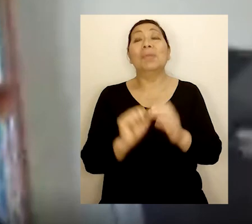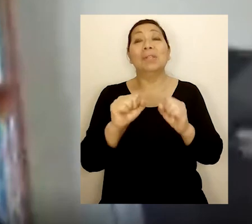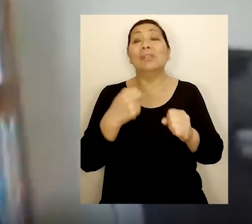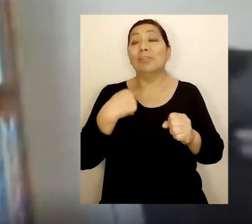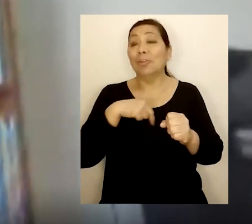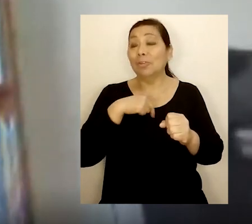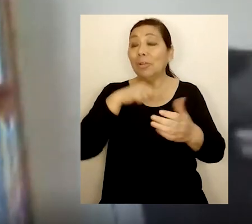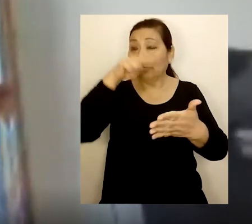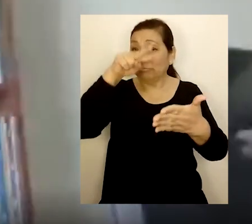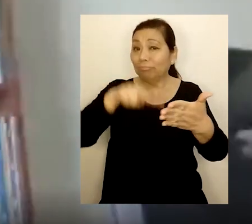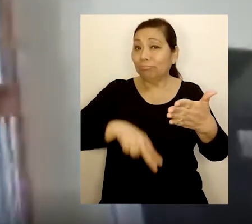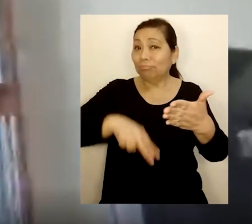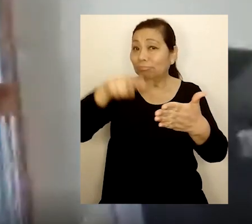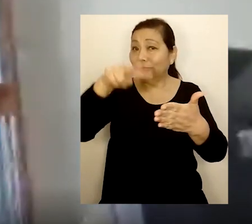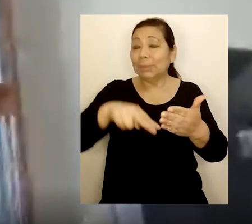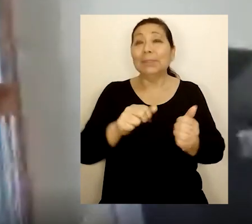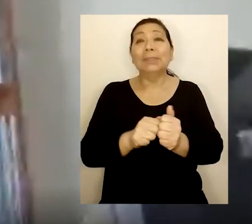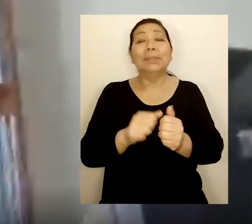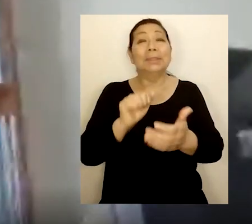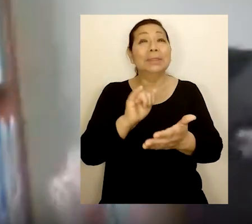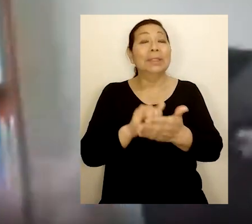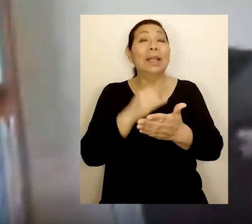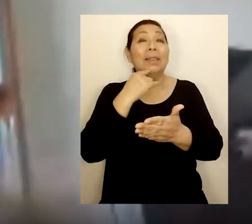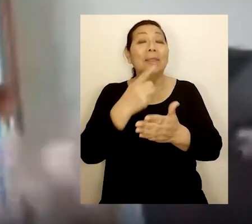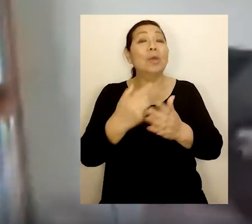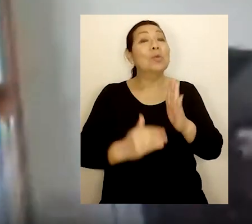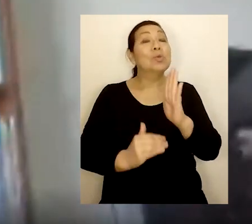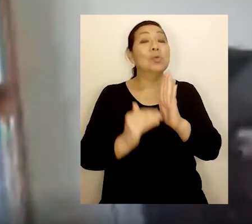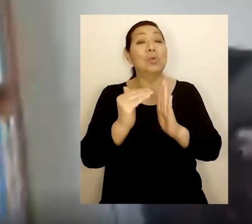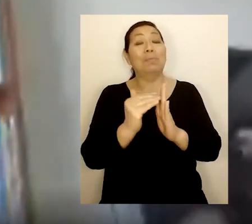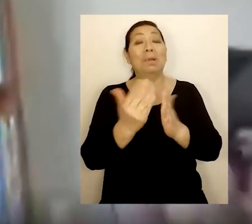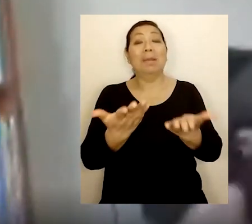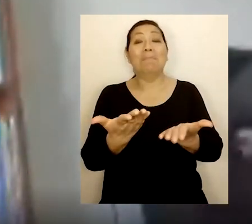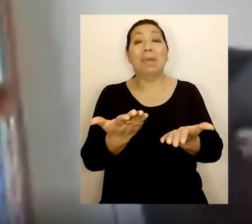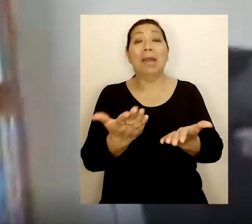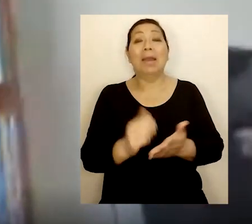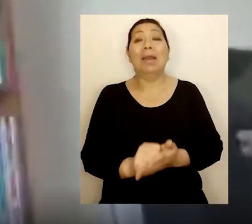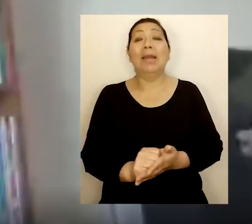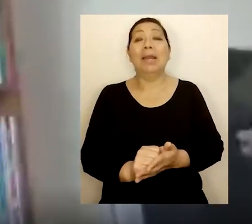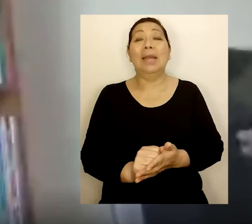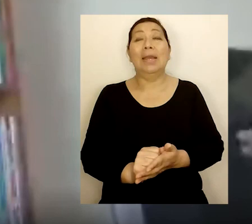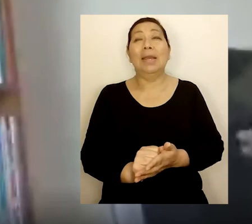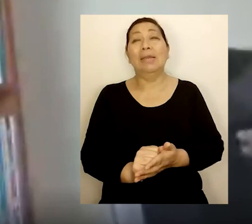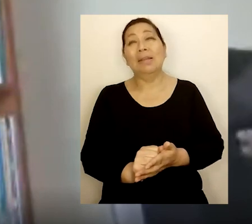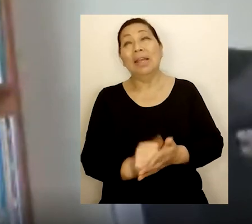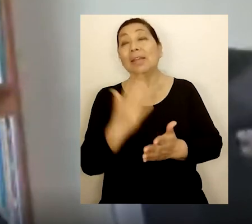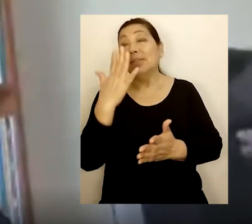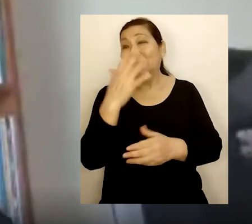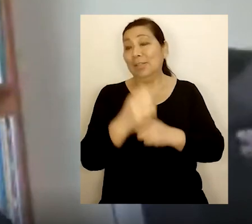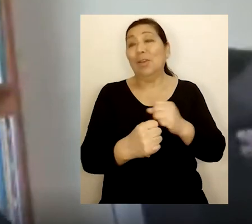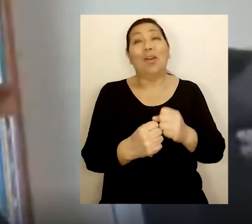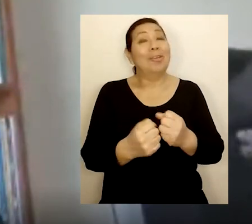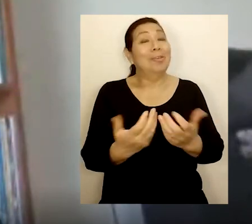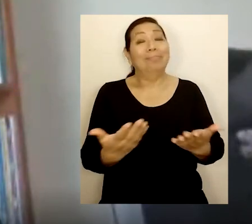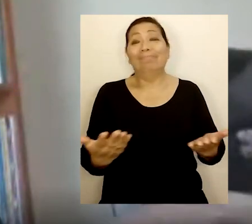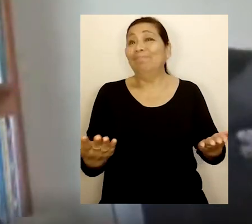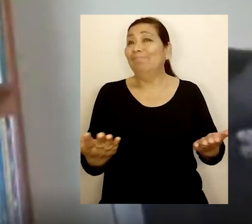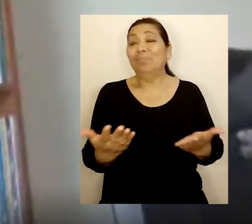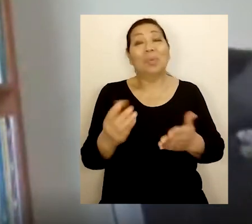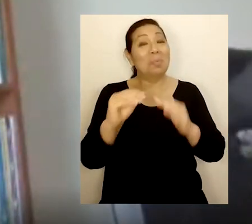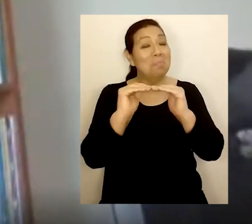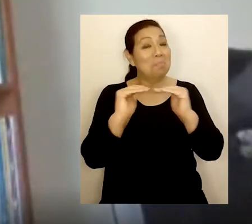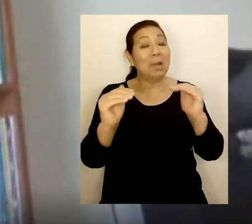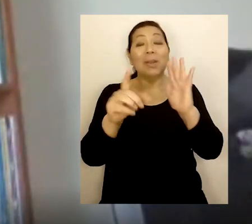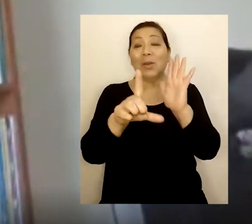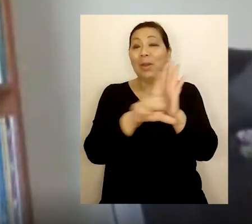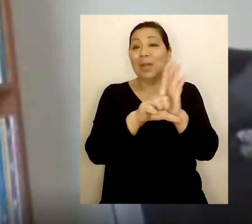si nosotros revisamos, si la pena señalada por la Corte Suprema está en 5 años, entonces está dentro del